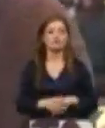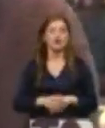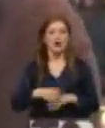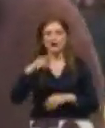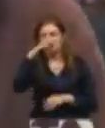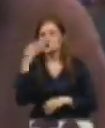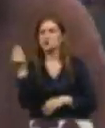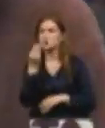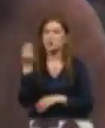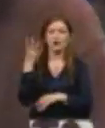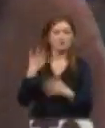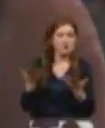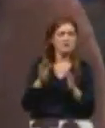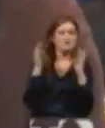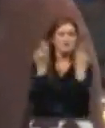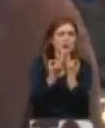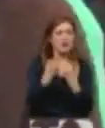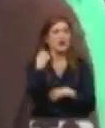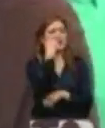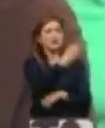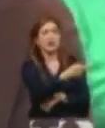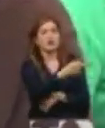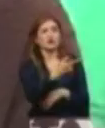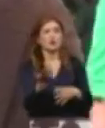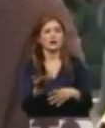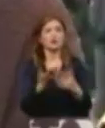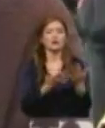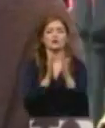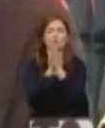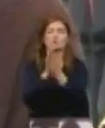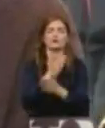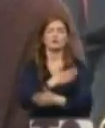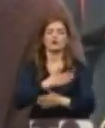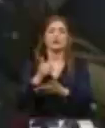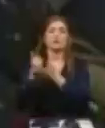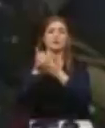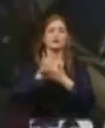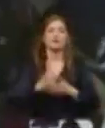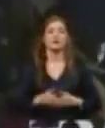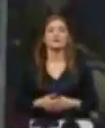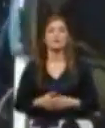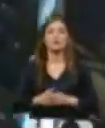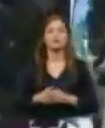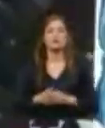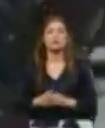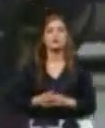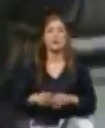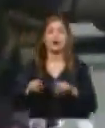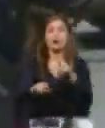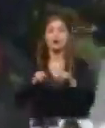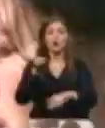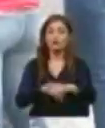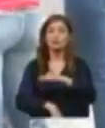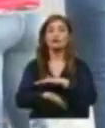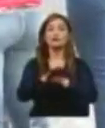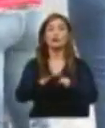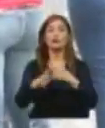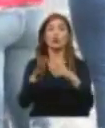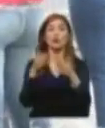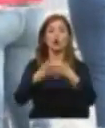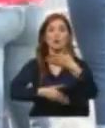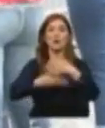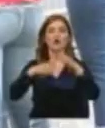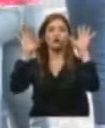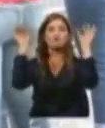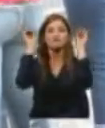tenemos otras tenemos nuestra familia de aquel lado ya de aquel lado por favor pedimos ayuda pero también hay quienes ingresan al país sin ningún